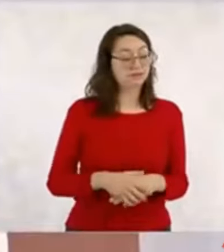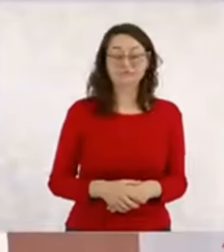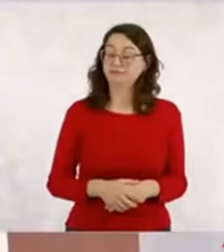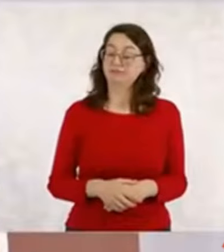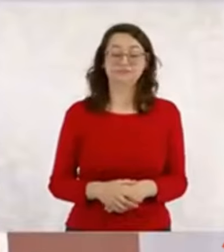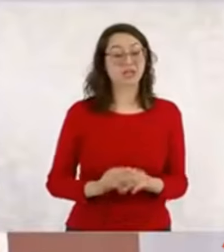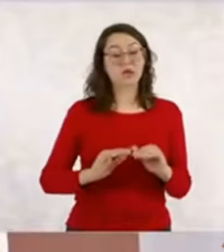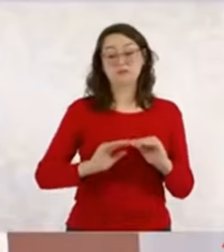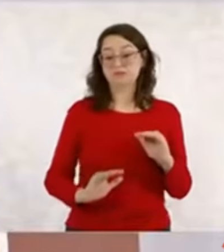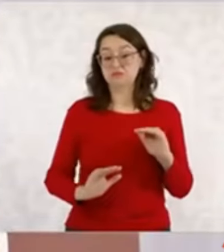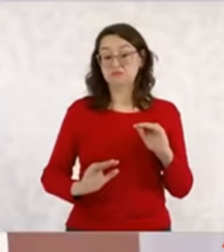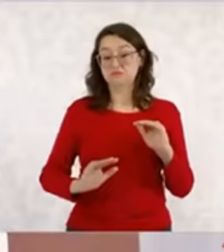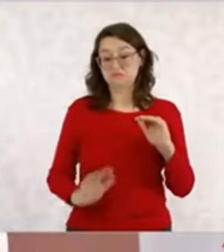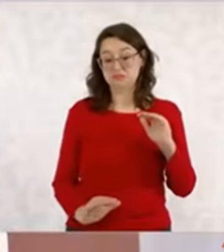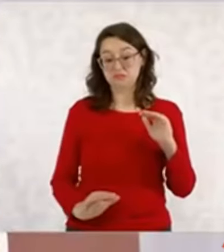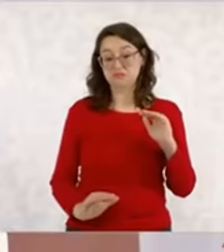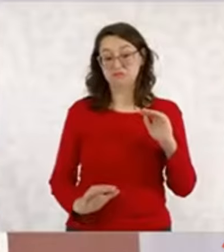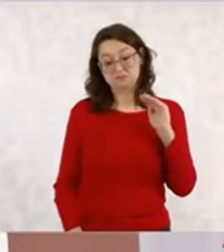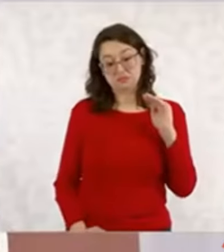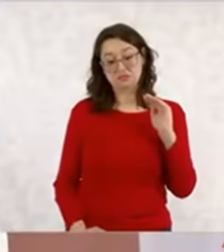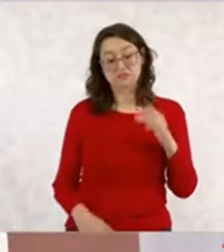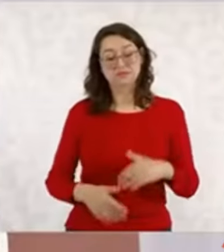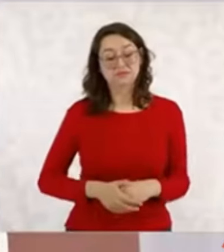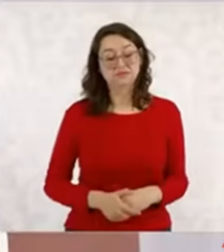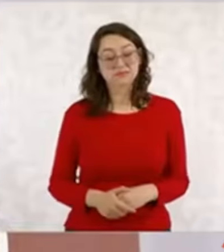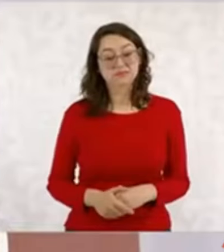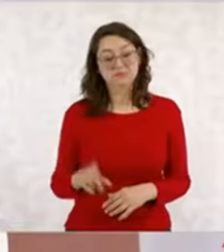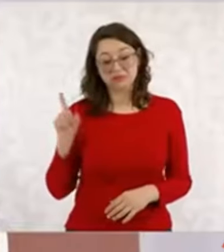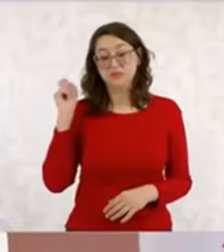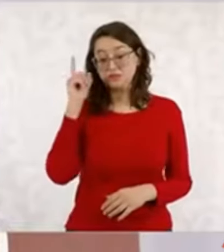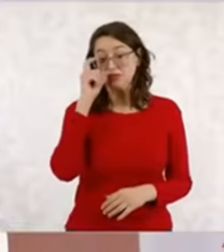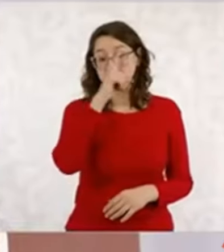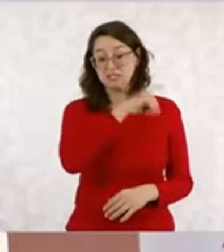vez más, con más dificultades.